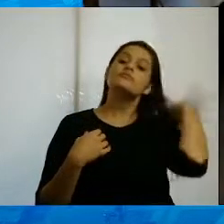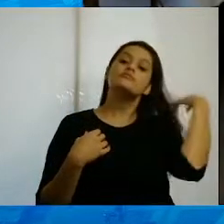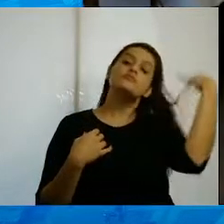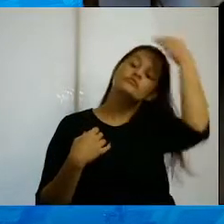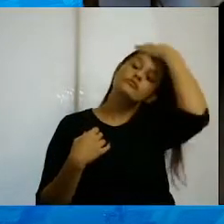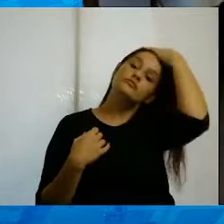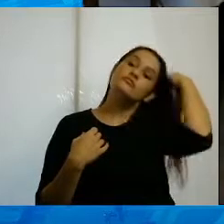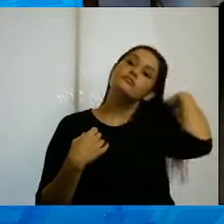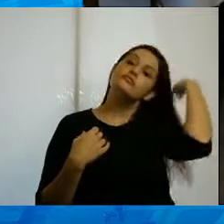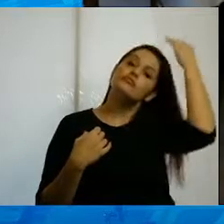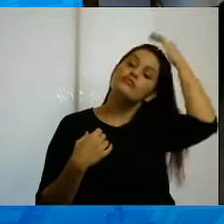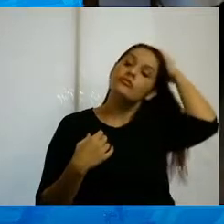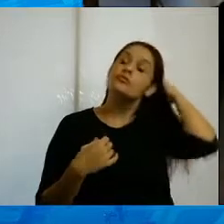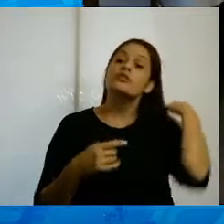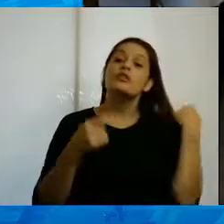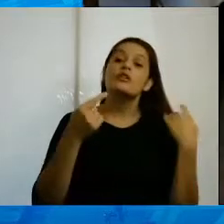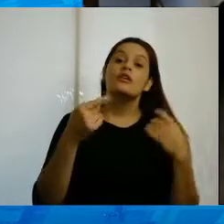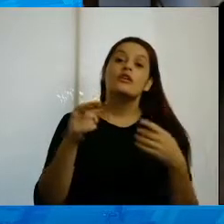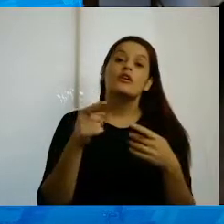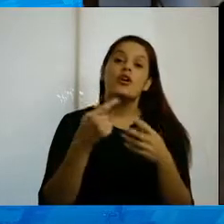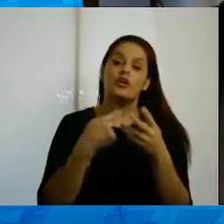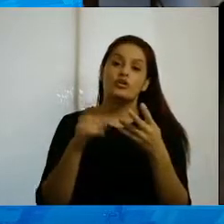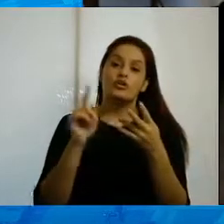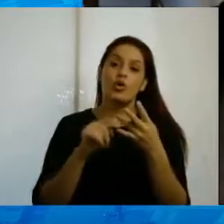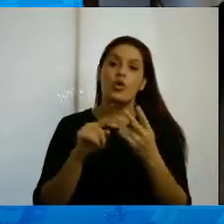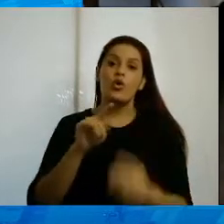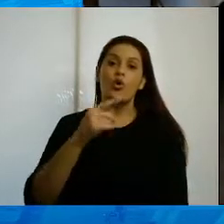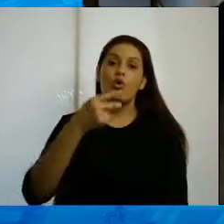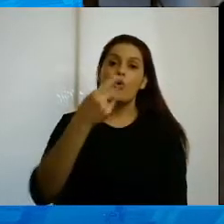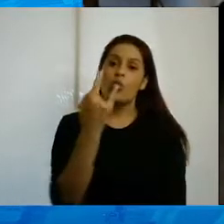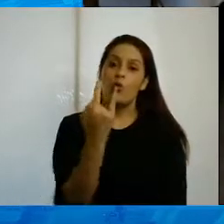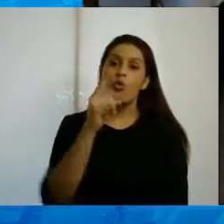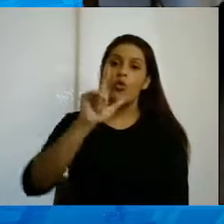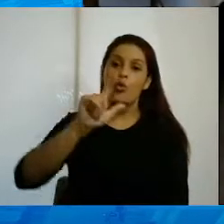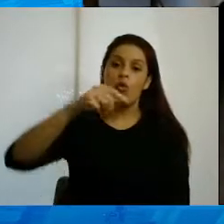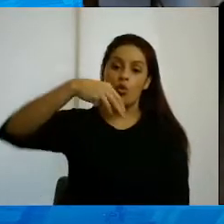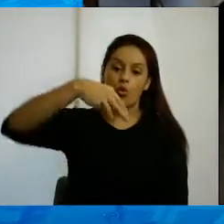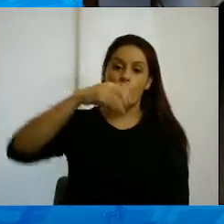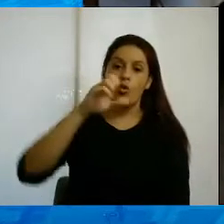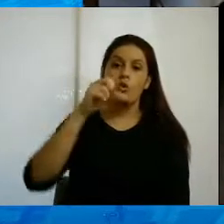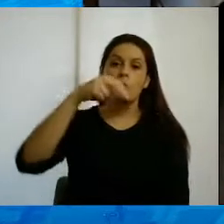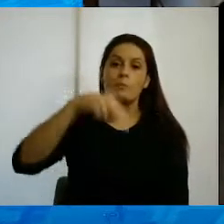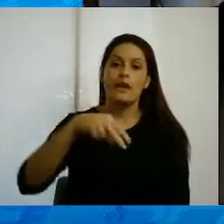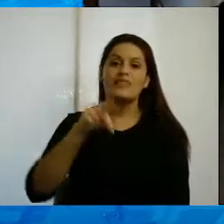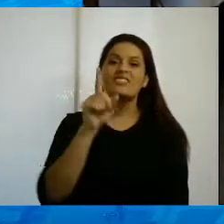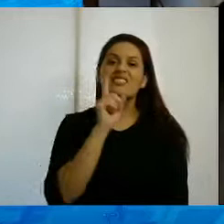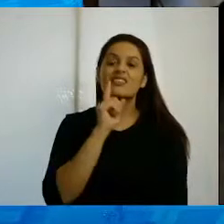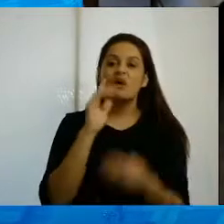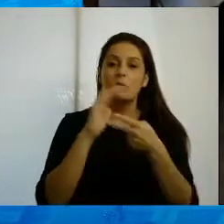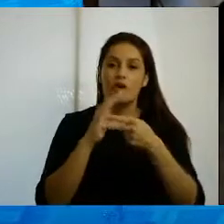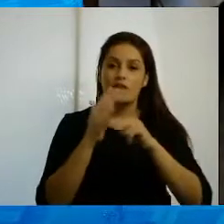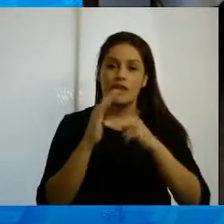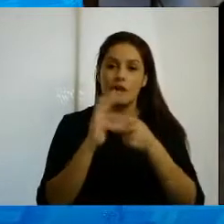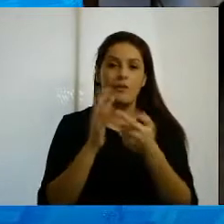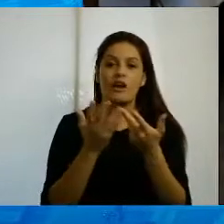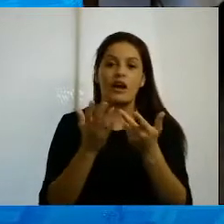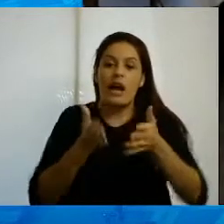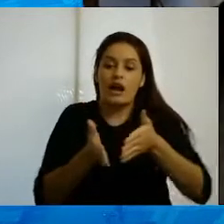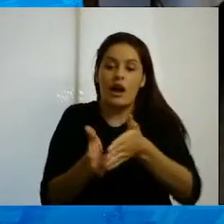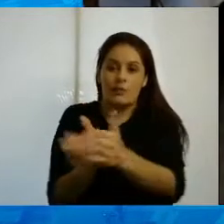Alta, Codigua, Las Tinajas. Se formó este comité por la problemática, como muchos sectores, el mal estado del